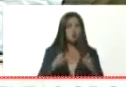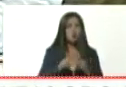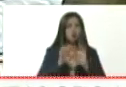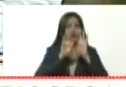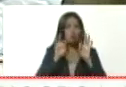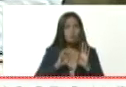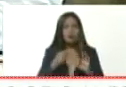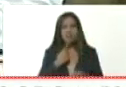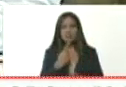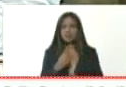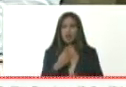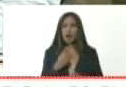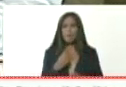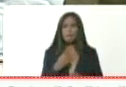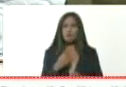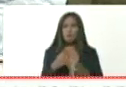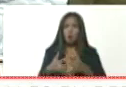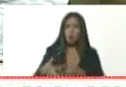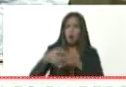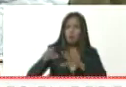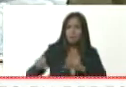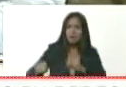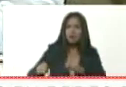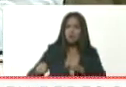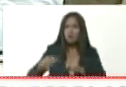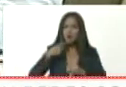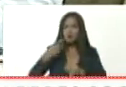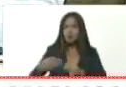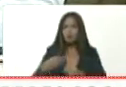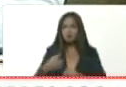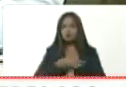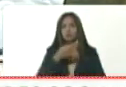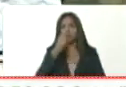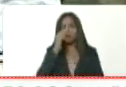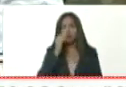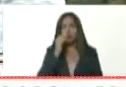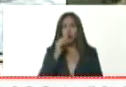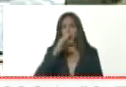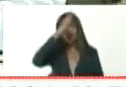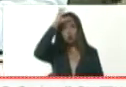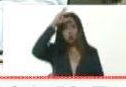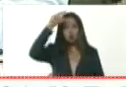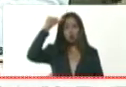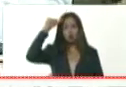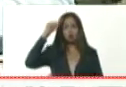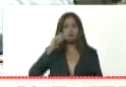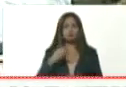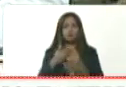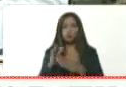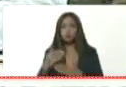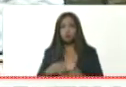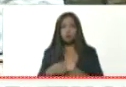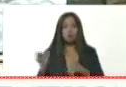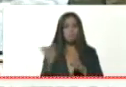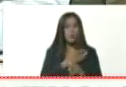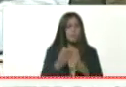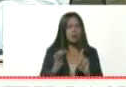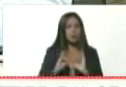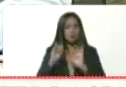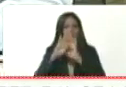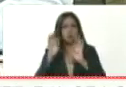y le digamos al imperialismo señor donald trump a pesar de su agresión